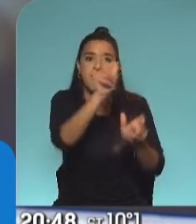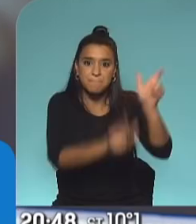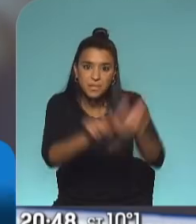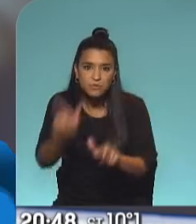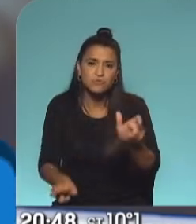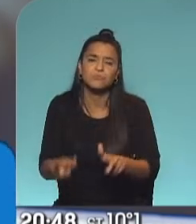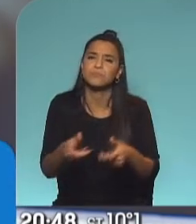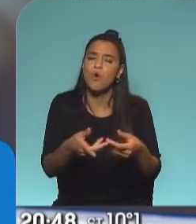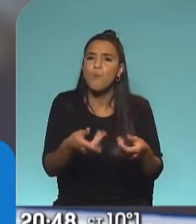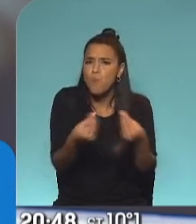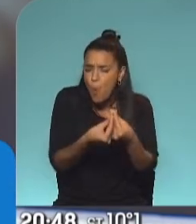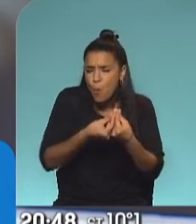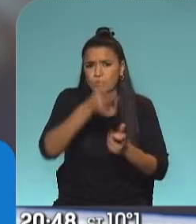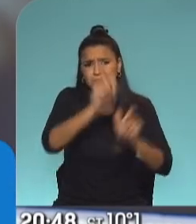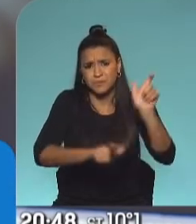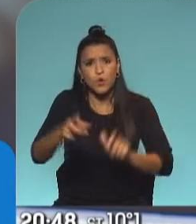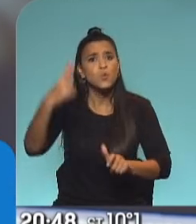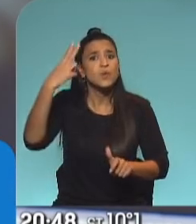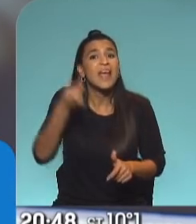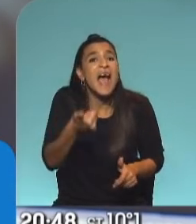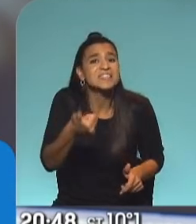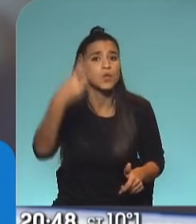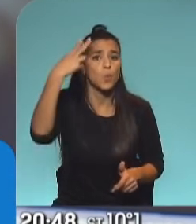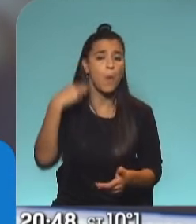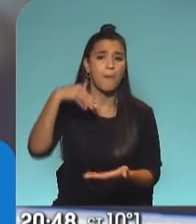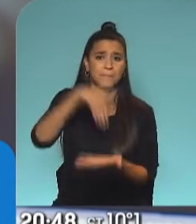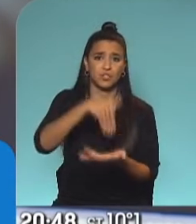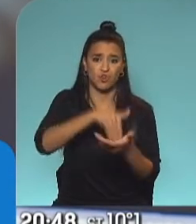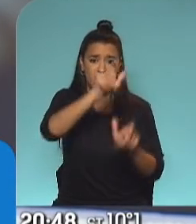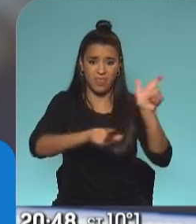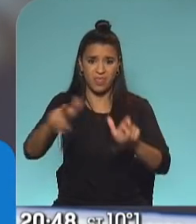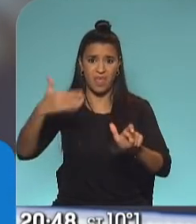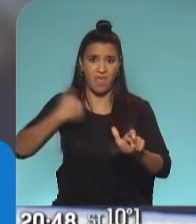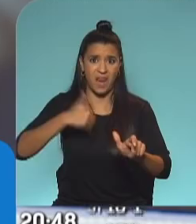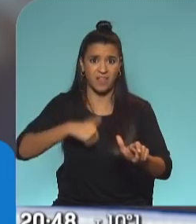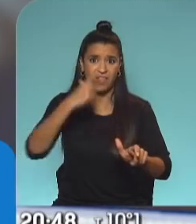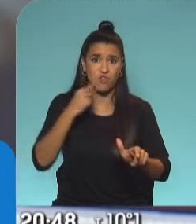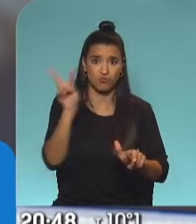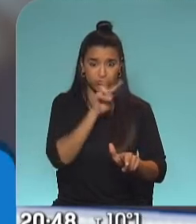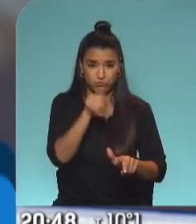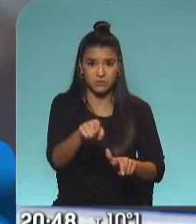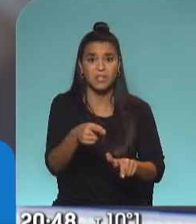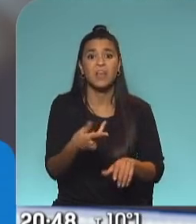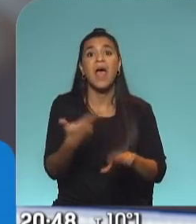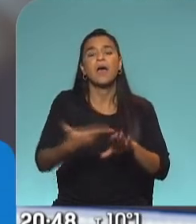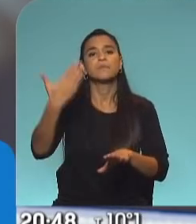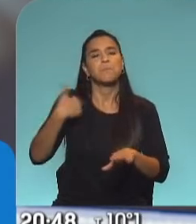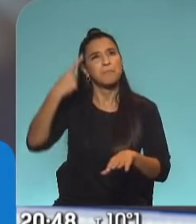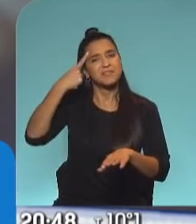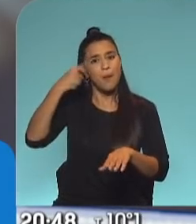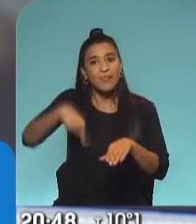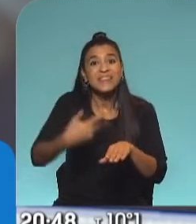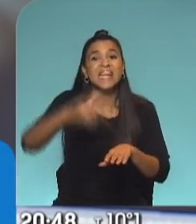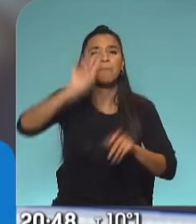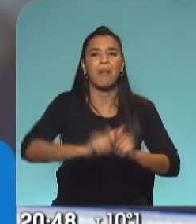número muy importante, que son casi 9 millones de argentinos y argentinas. El triple de lo previsto en algún momento. El triple de lo previsto,